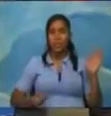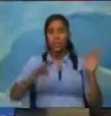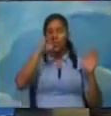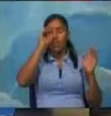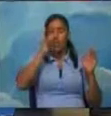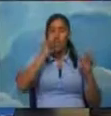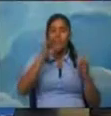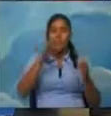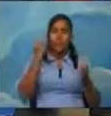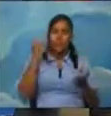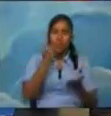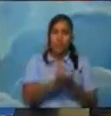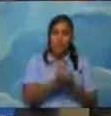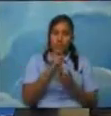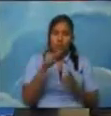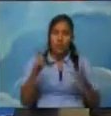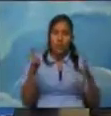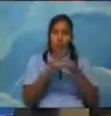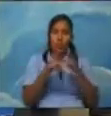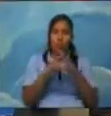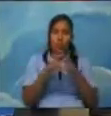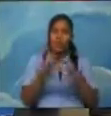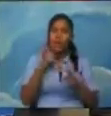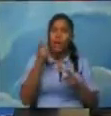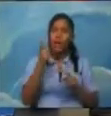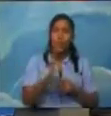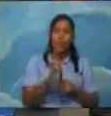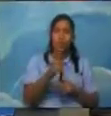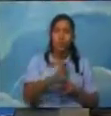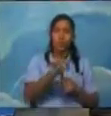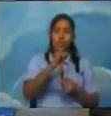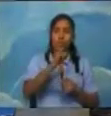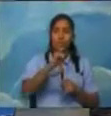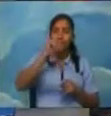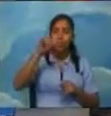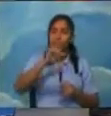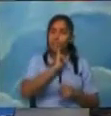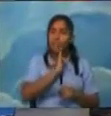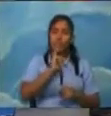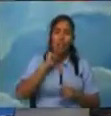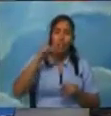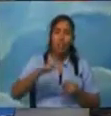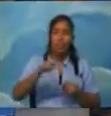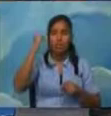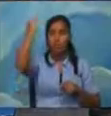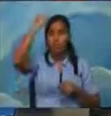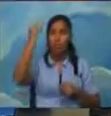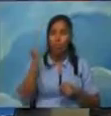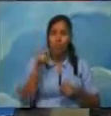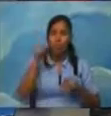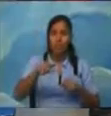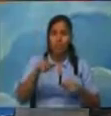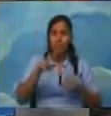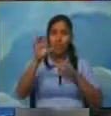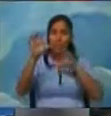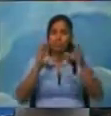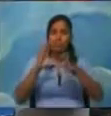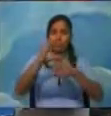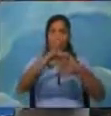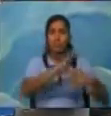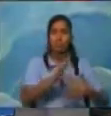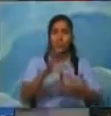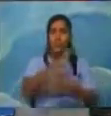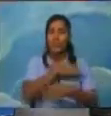les bendiga. Amén. Si usted conoce algún judío en cualquier nación de nuestro continente que quiere volver a